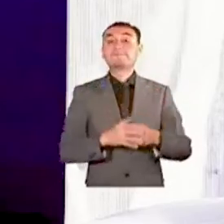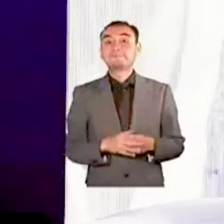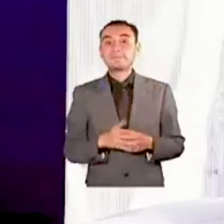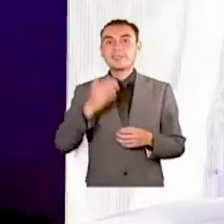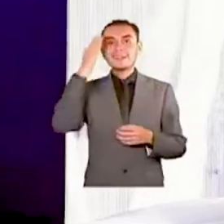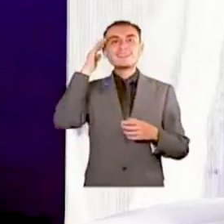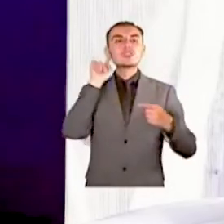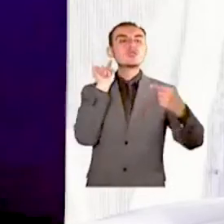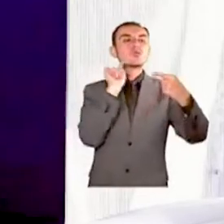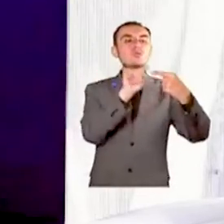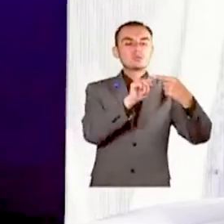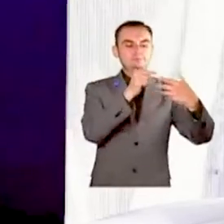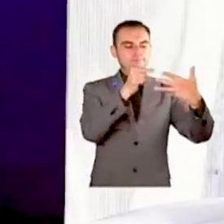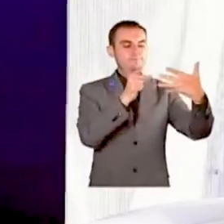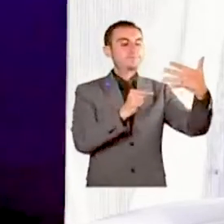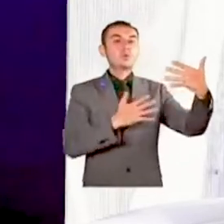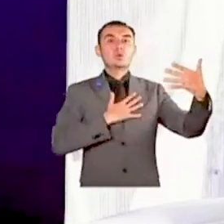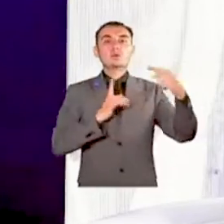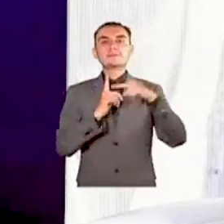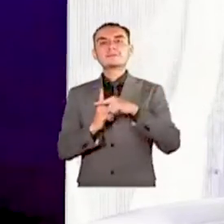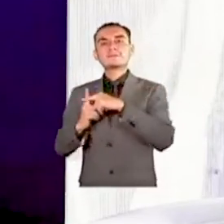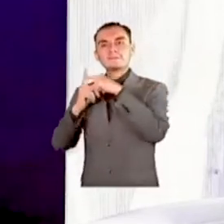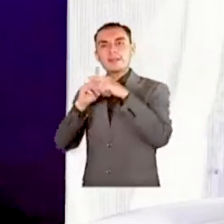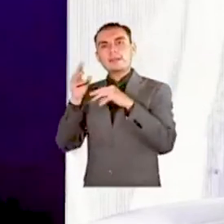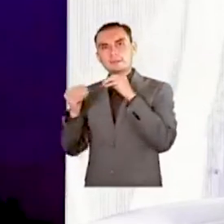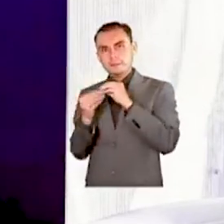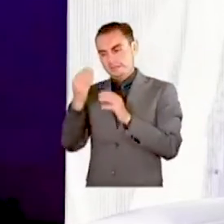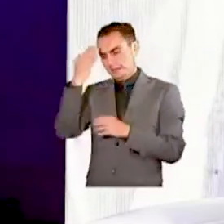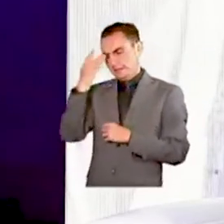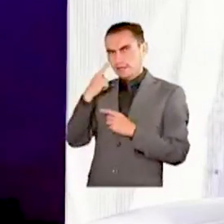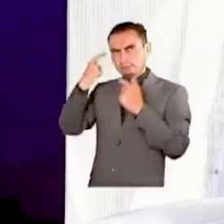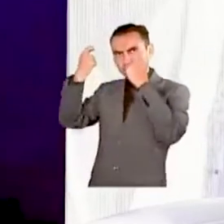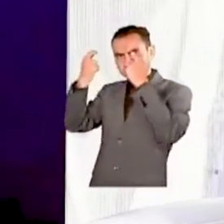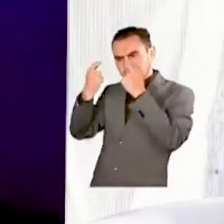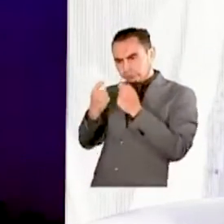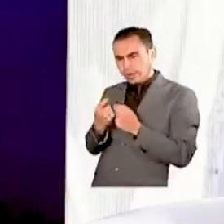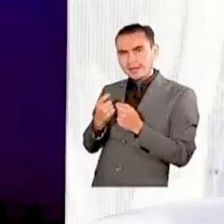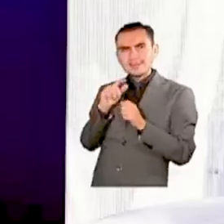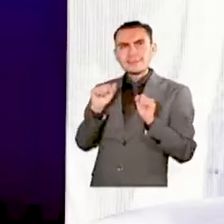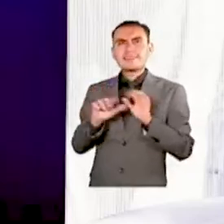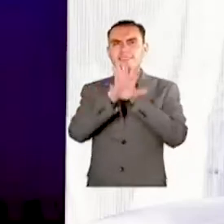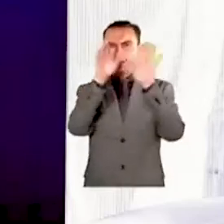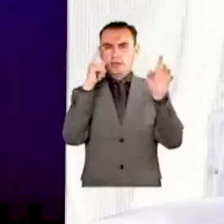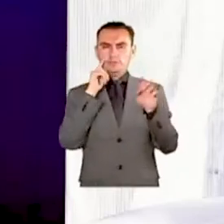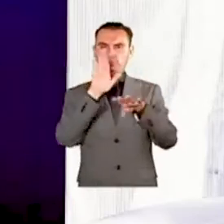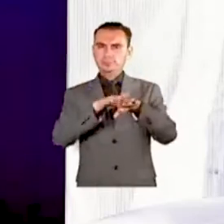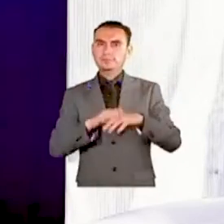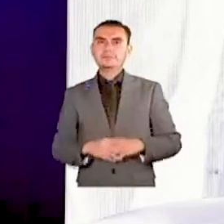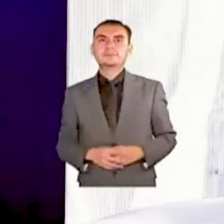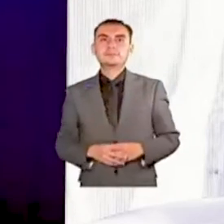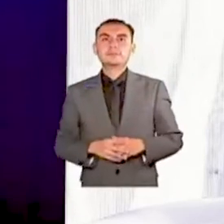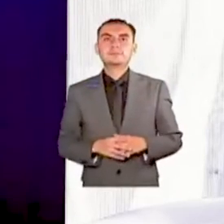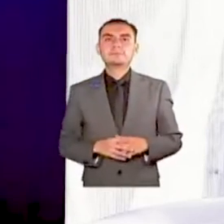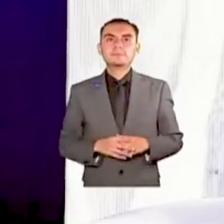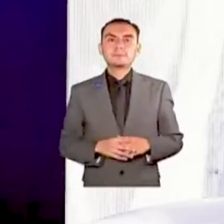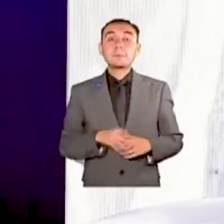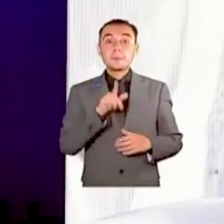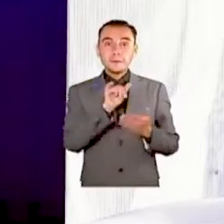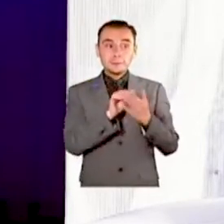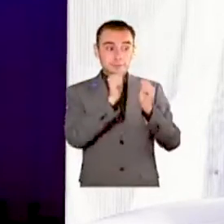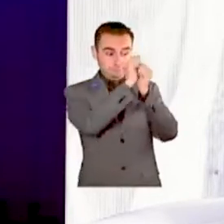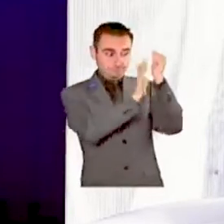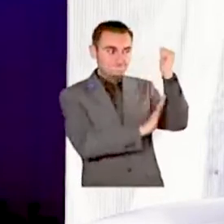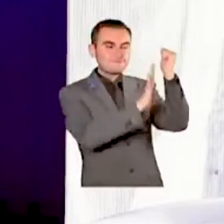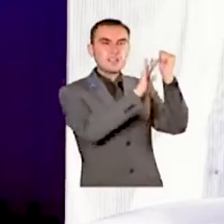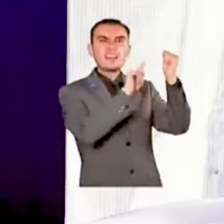los objetivos misionales de la Procuraduría y además establece los resultados concretos de gestión. Este mapa se